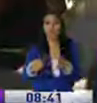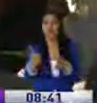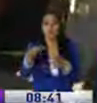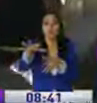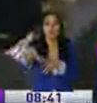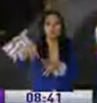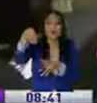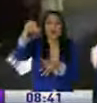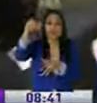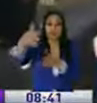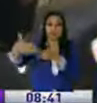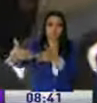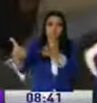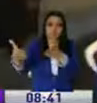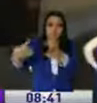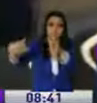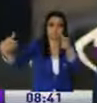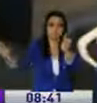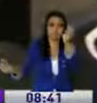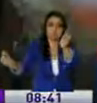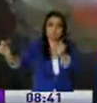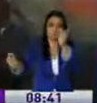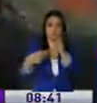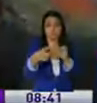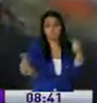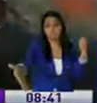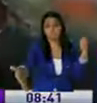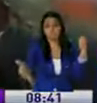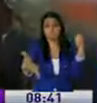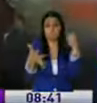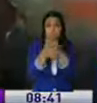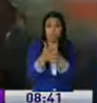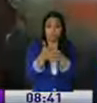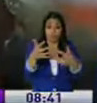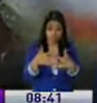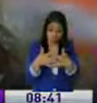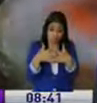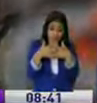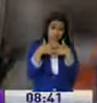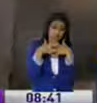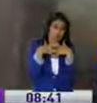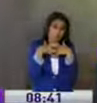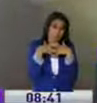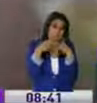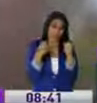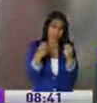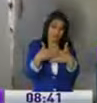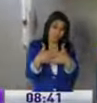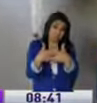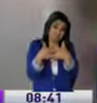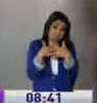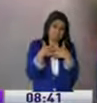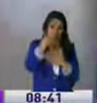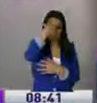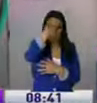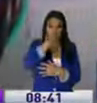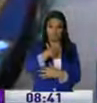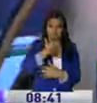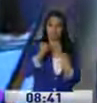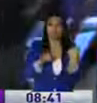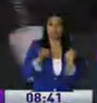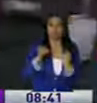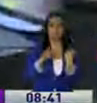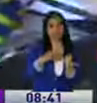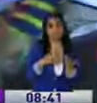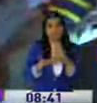La colisión ha sido tan fuerte pues que la cabina ha quedado pues atrapada entre un vehículo y el otro y quedando atrapados pues los